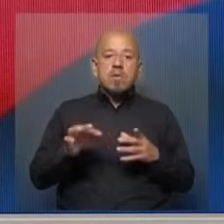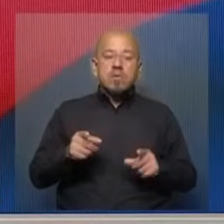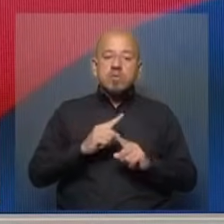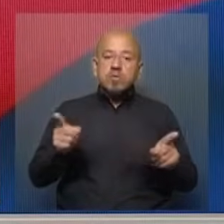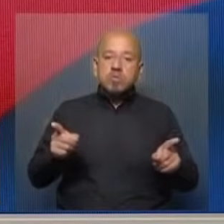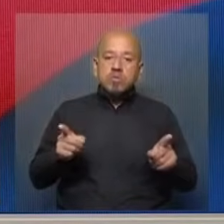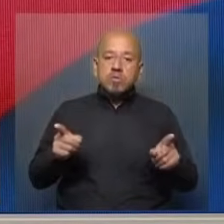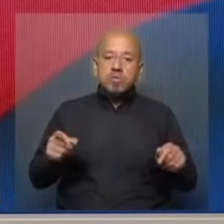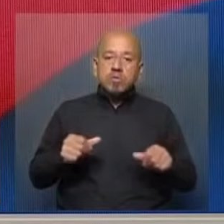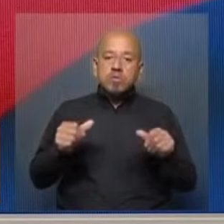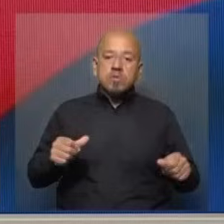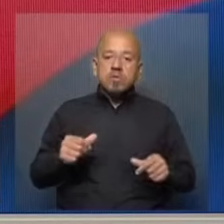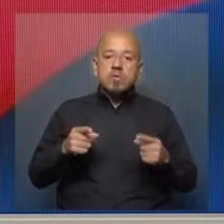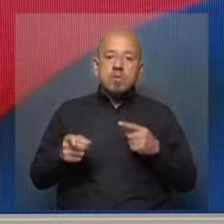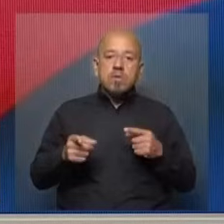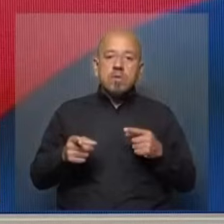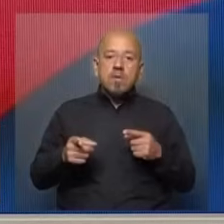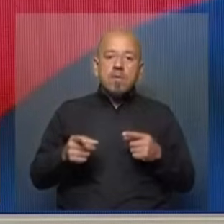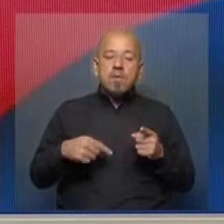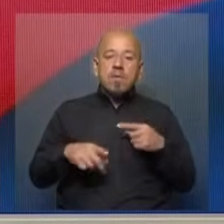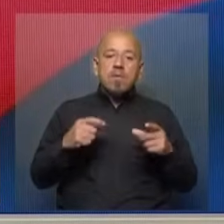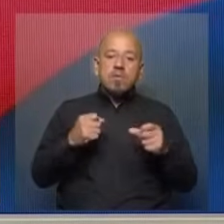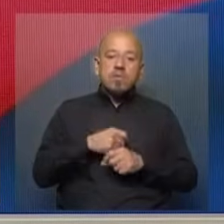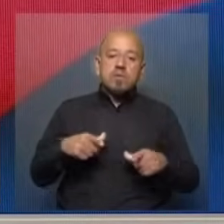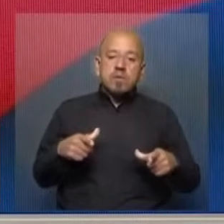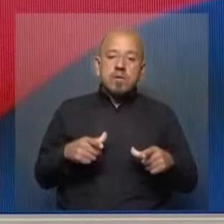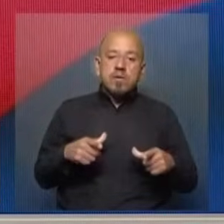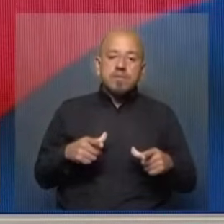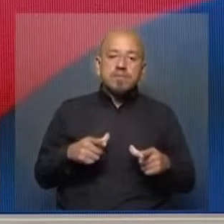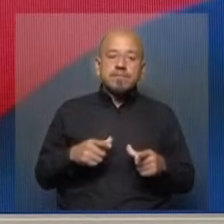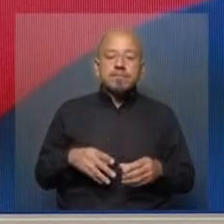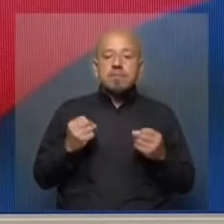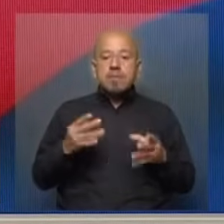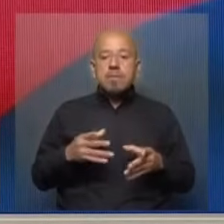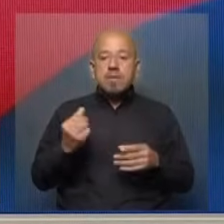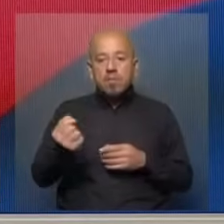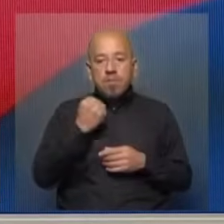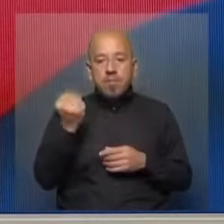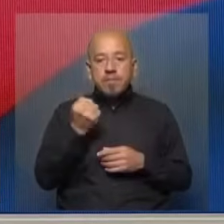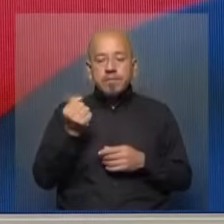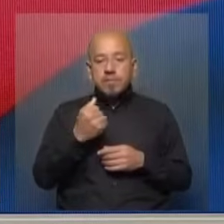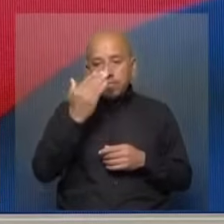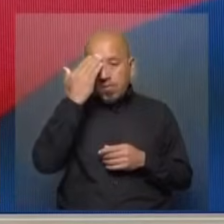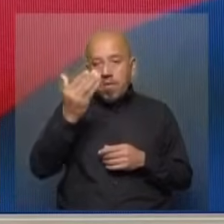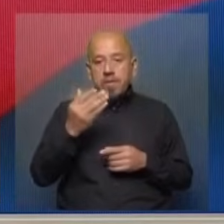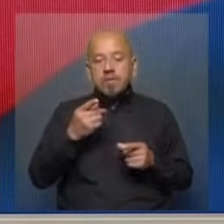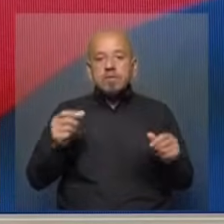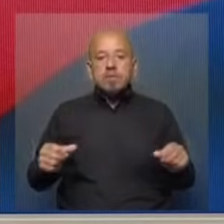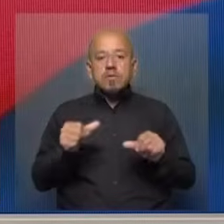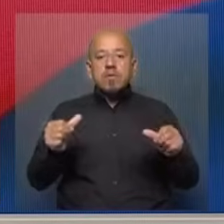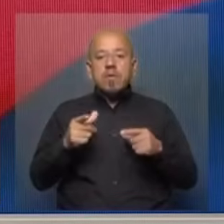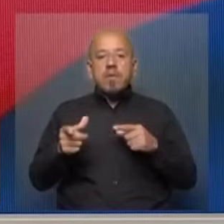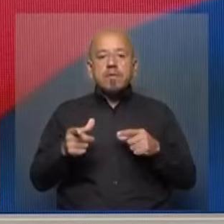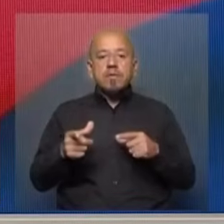hacer. Tiene que haber cuestiones de transparencia. Y por eso es importante que el programa del Frente Amplio se haya construido